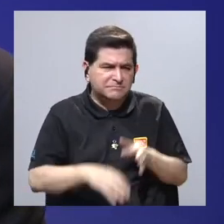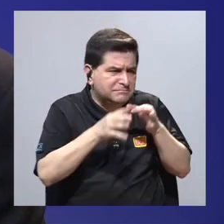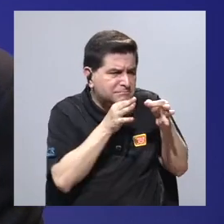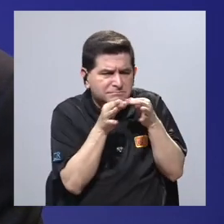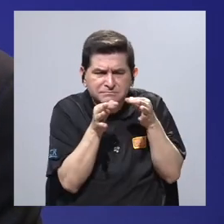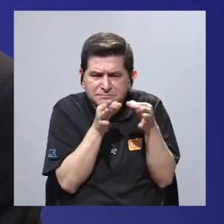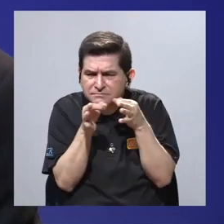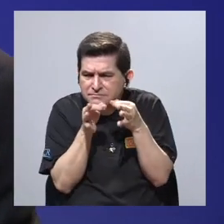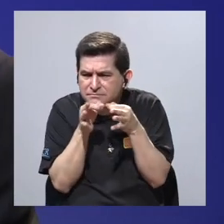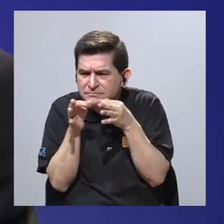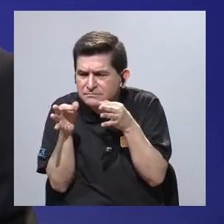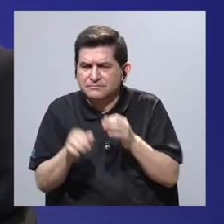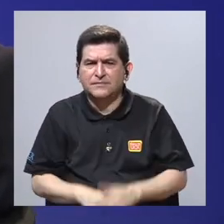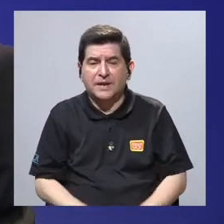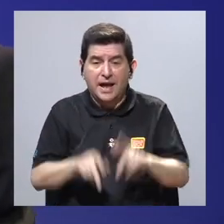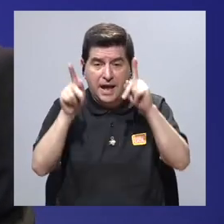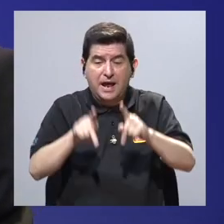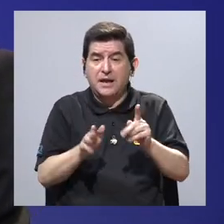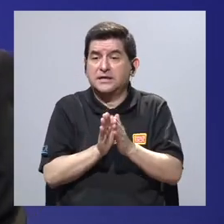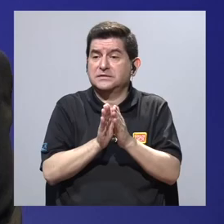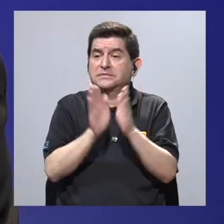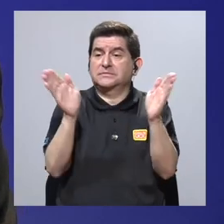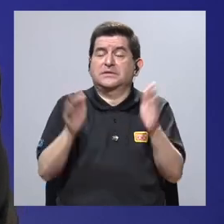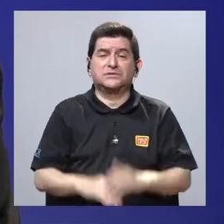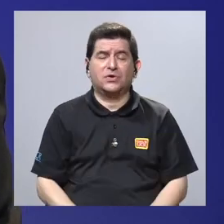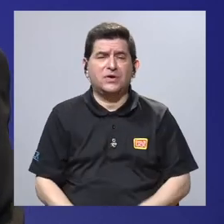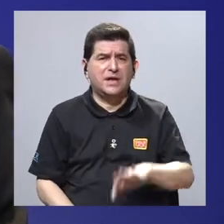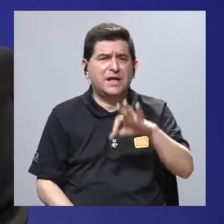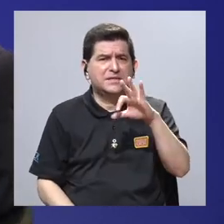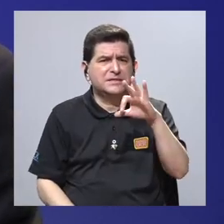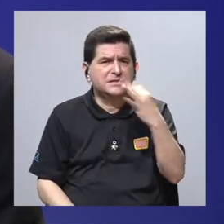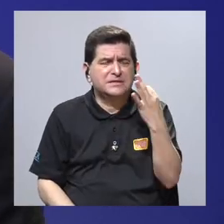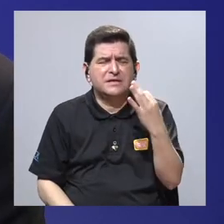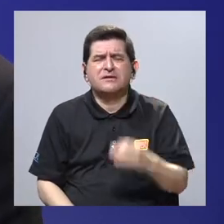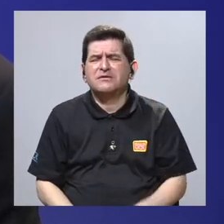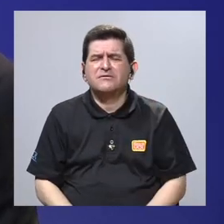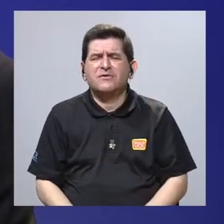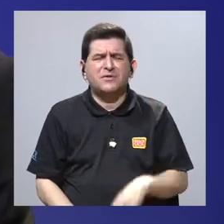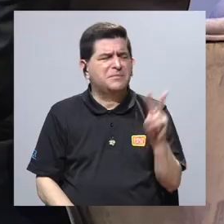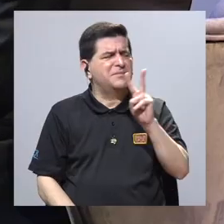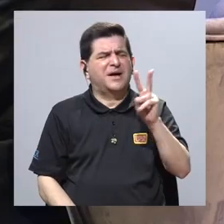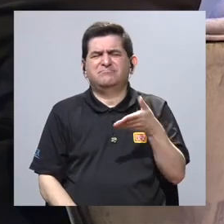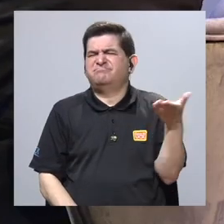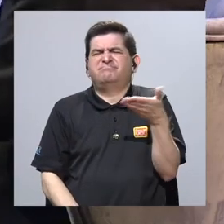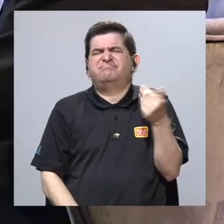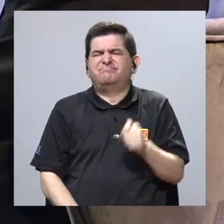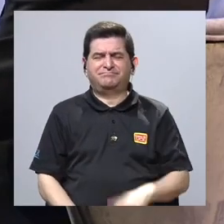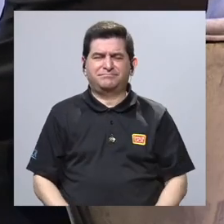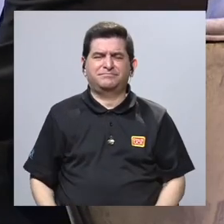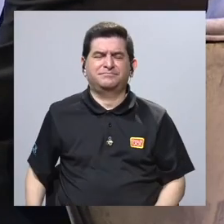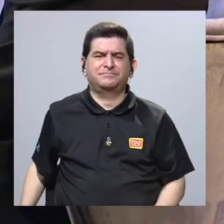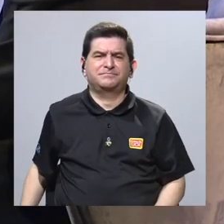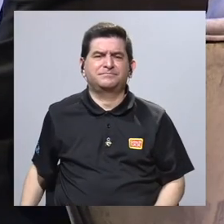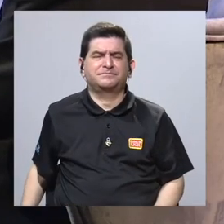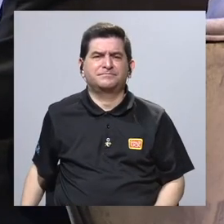le podemos explicar al público en términos muy generales lo que es un virus, don